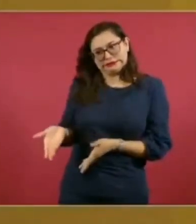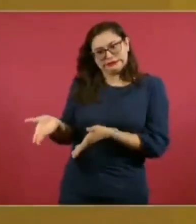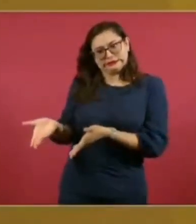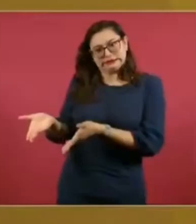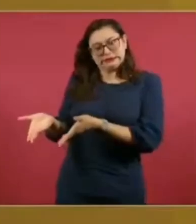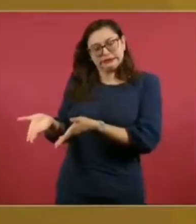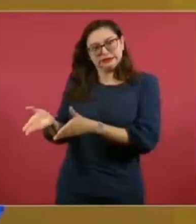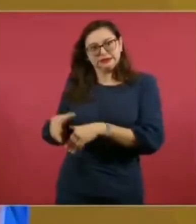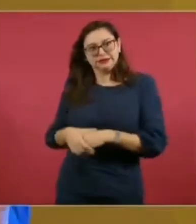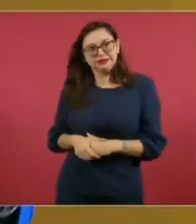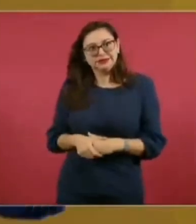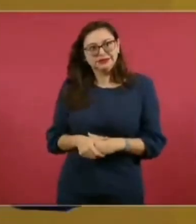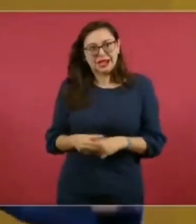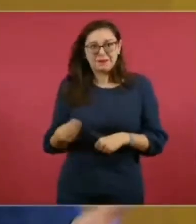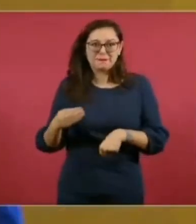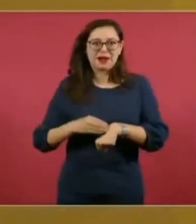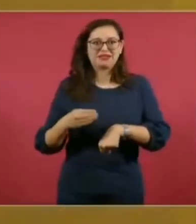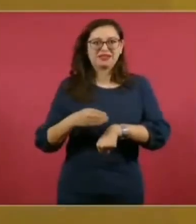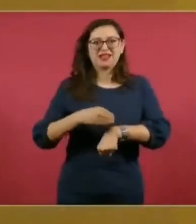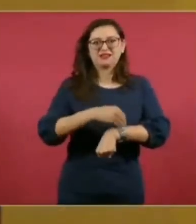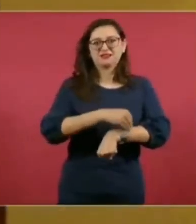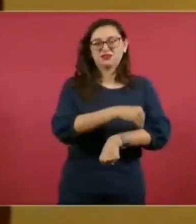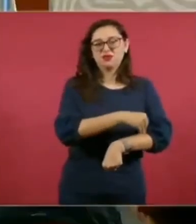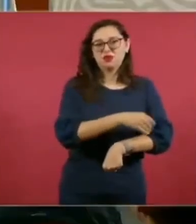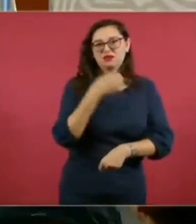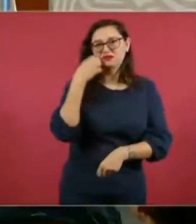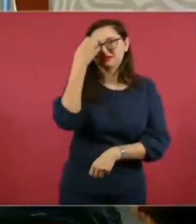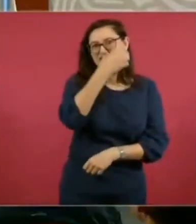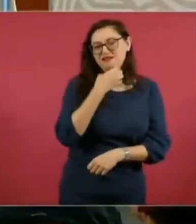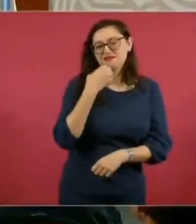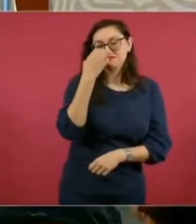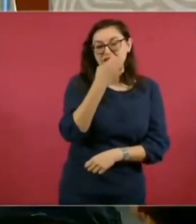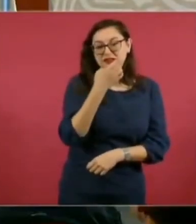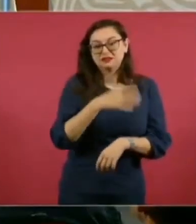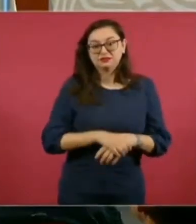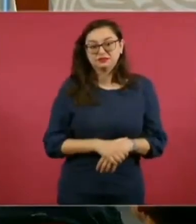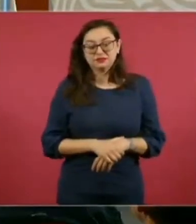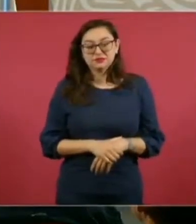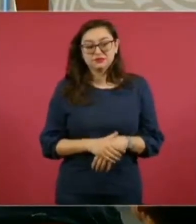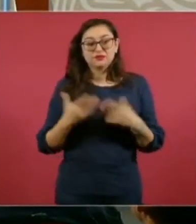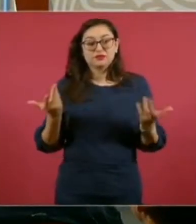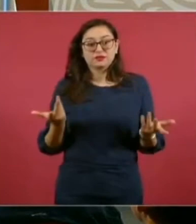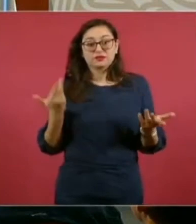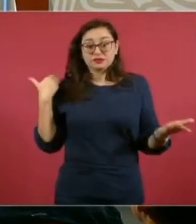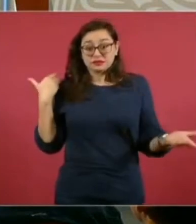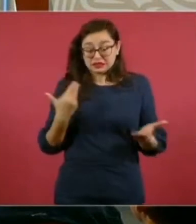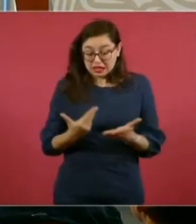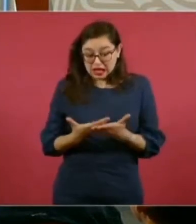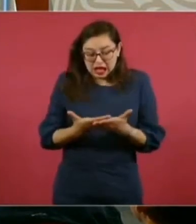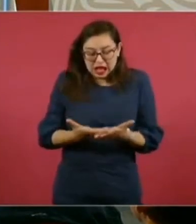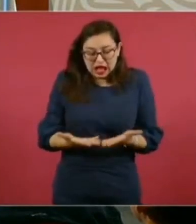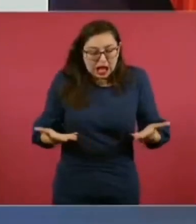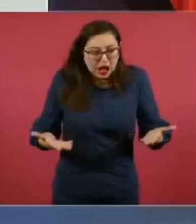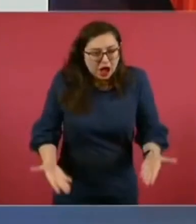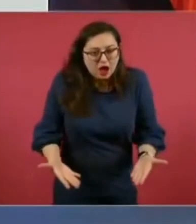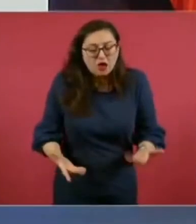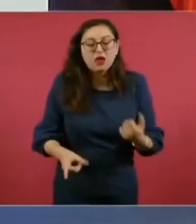¿Qué estamos pagando ahora por eso? Por esta política de privatizar la